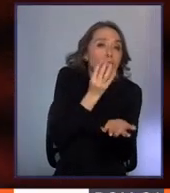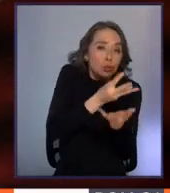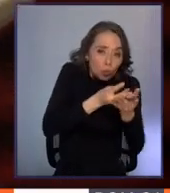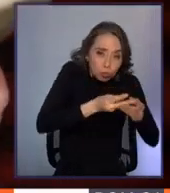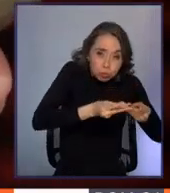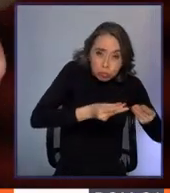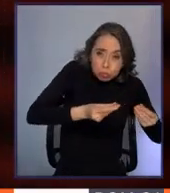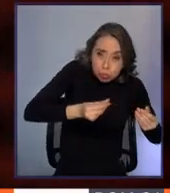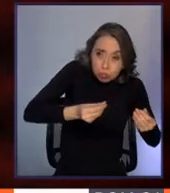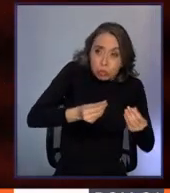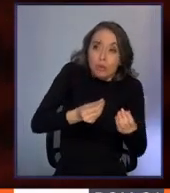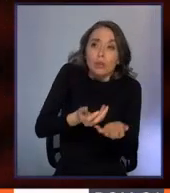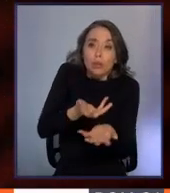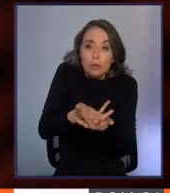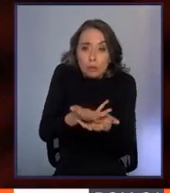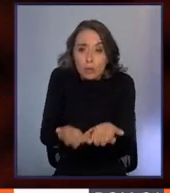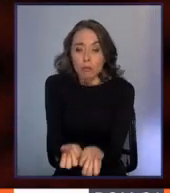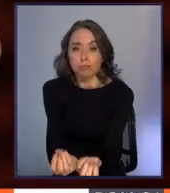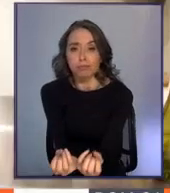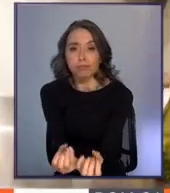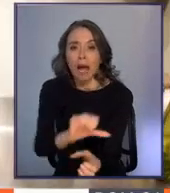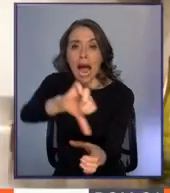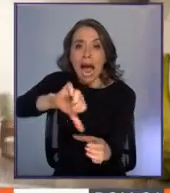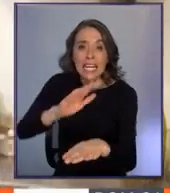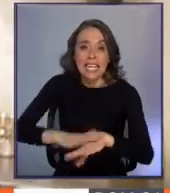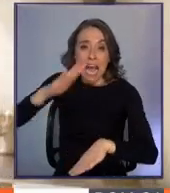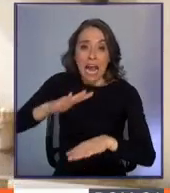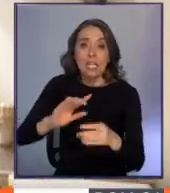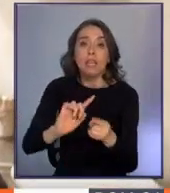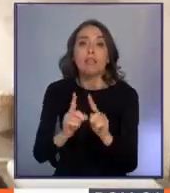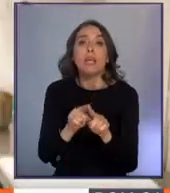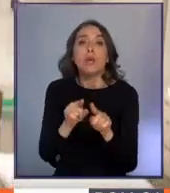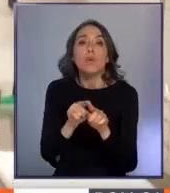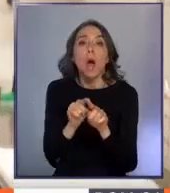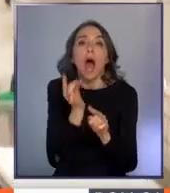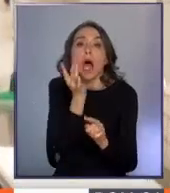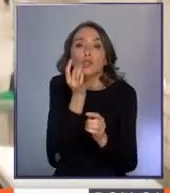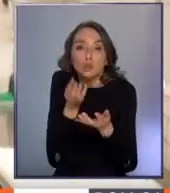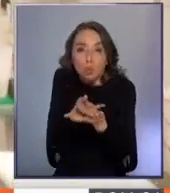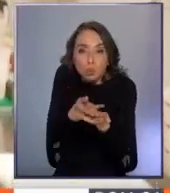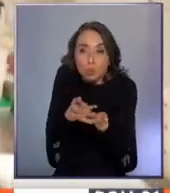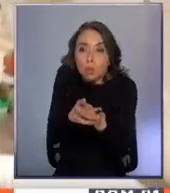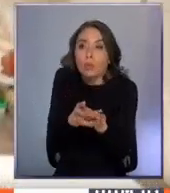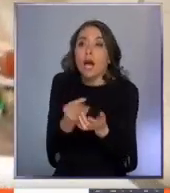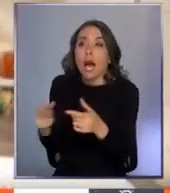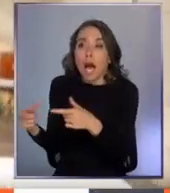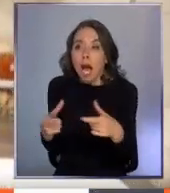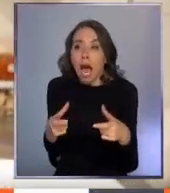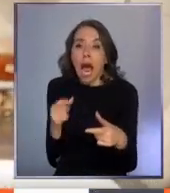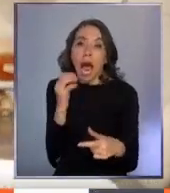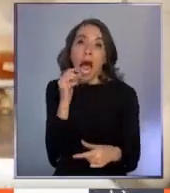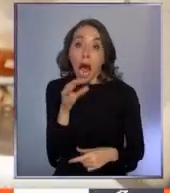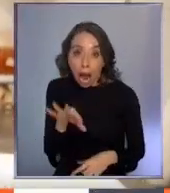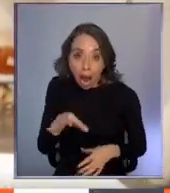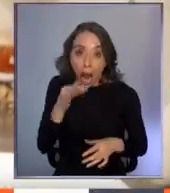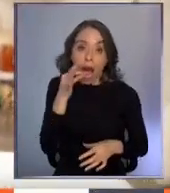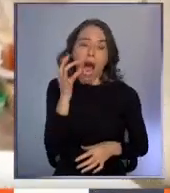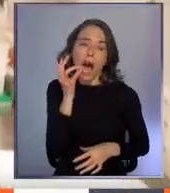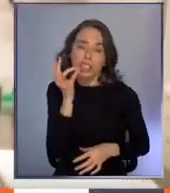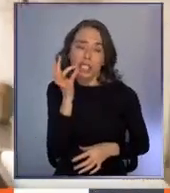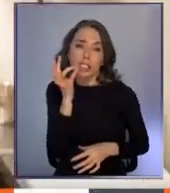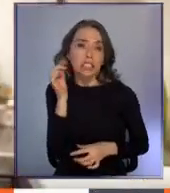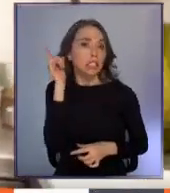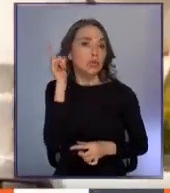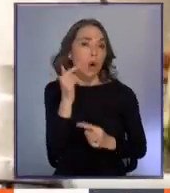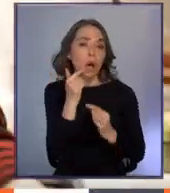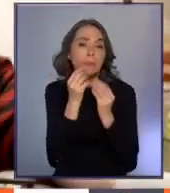pasan un aceite que está caliente y se, como que se caramelizan. Este detalle es una de las cosas que más me gusta de este plato porque es súper crocante y esa fusión de texturas